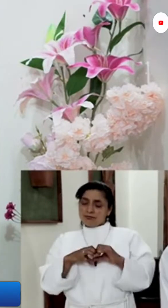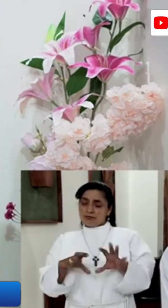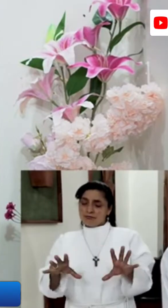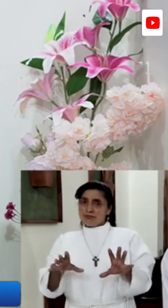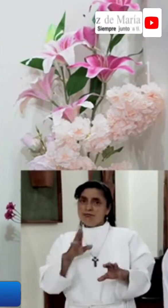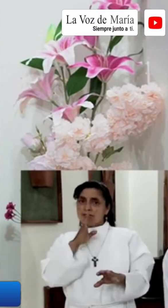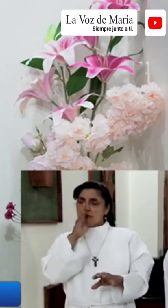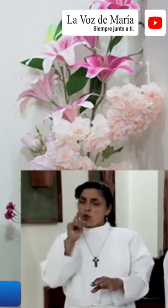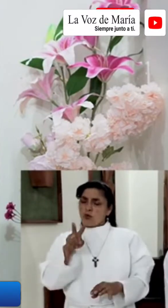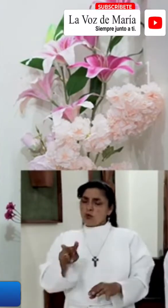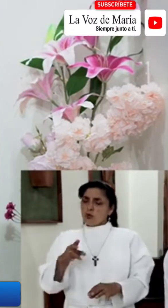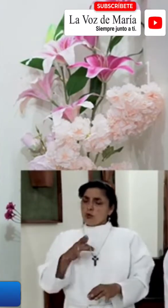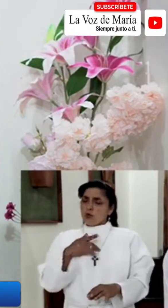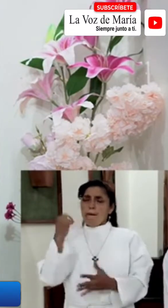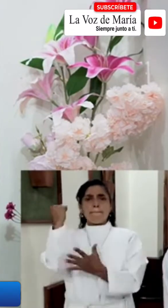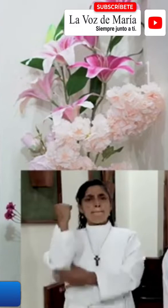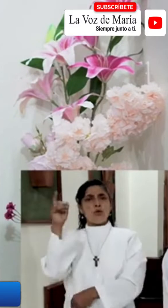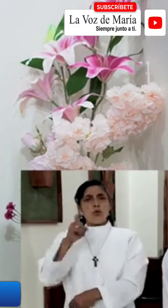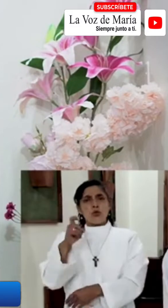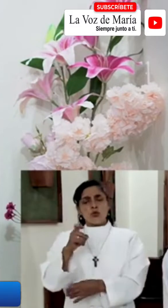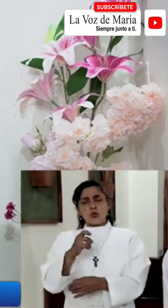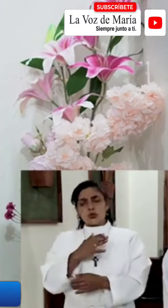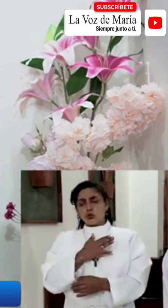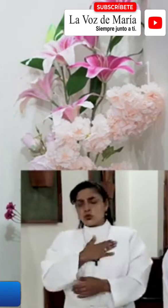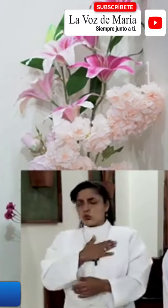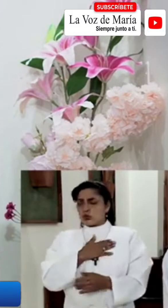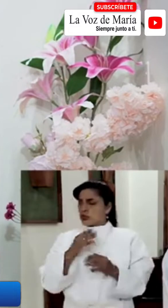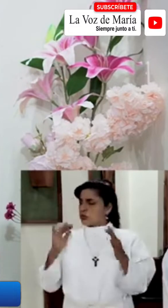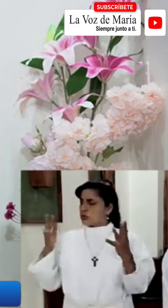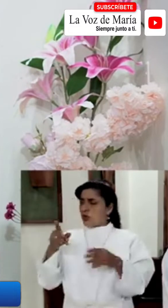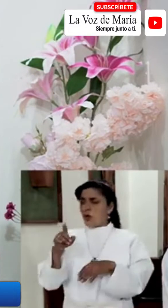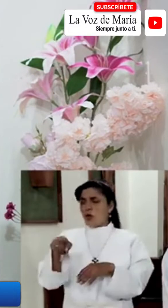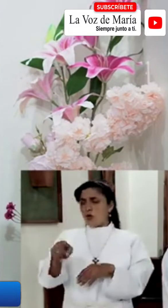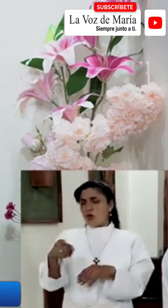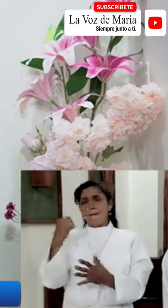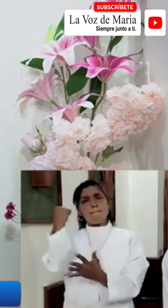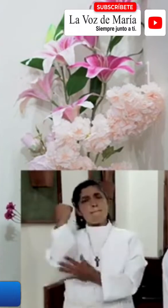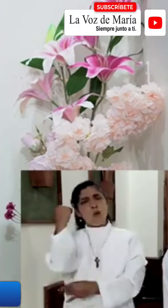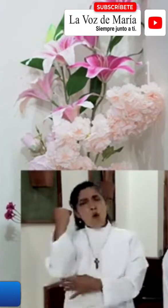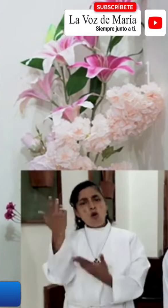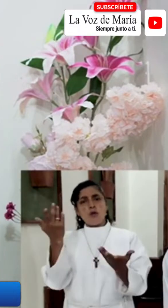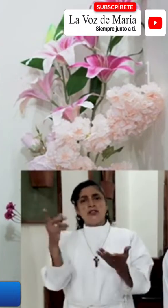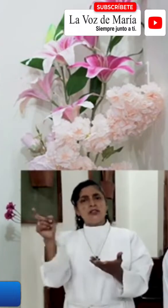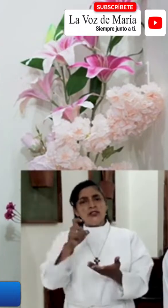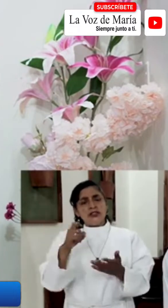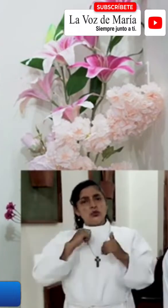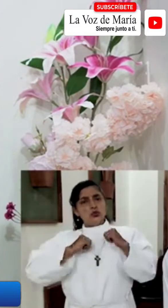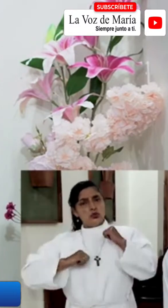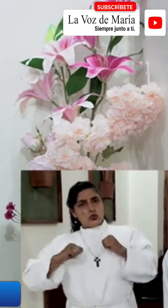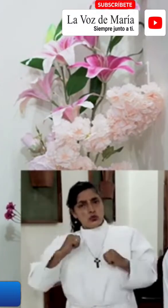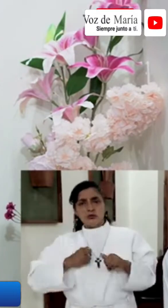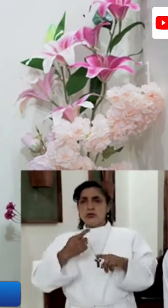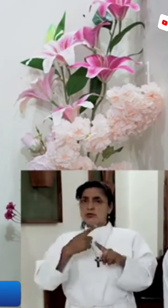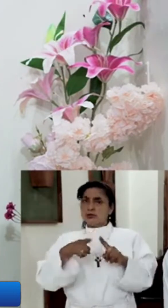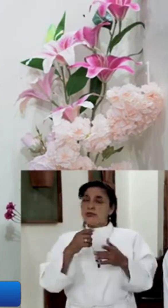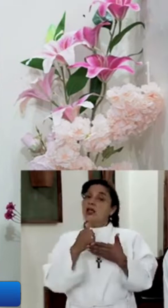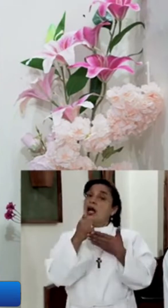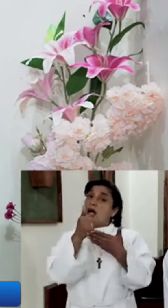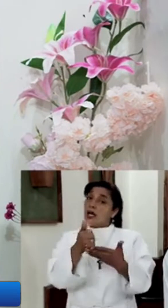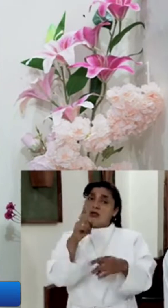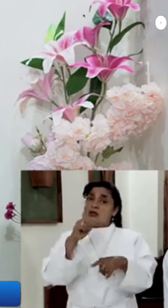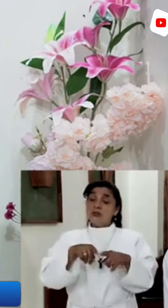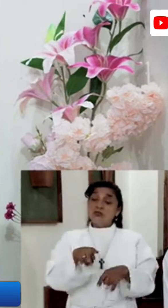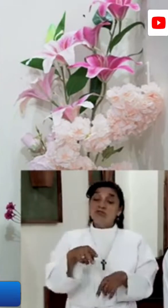compasivos con las personas que nos rodean, con aquellas que sufren y